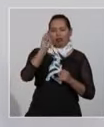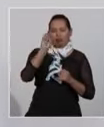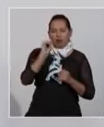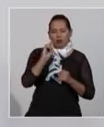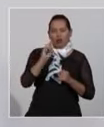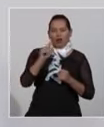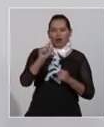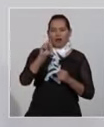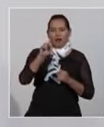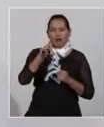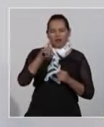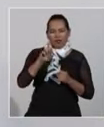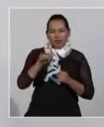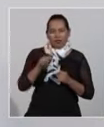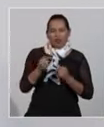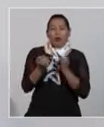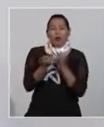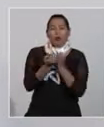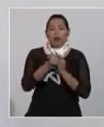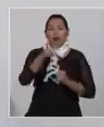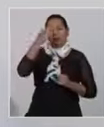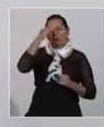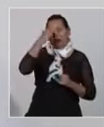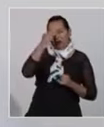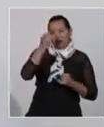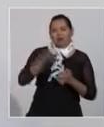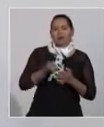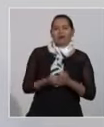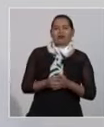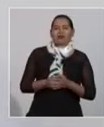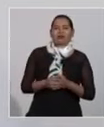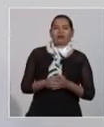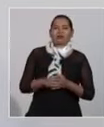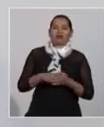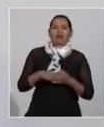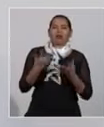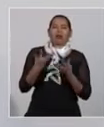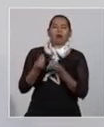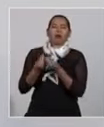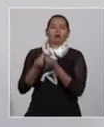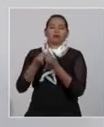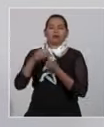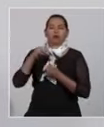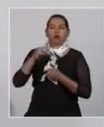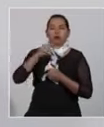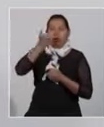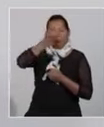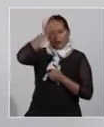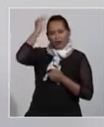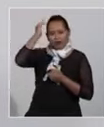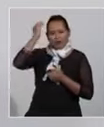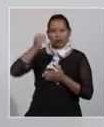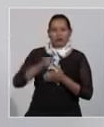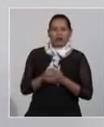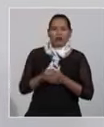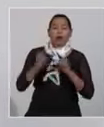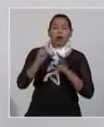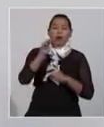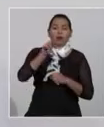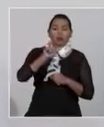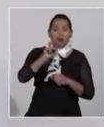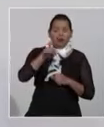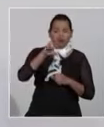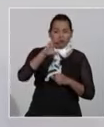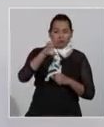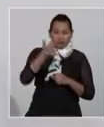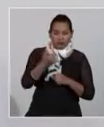presidente del PRI, y después titular de RENAPO con Enrique Peña Nieto. O Nancy de la Sierra, que fue diputada por el PRI también con